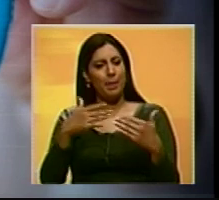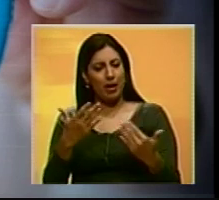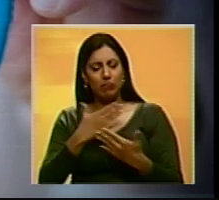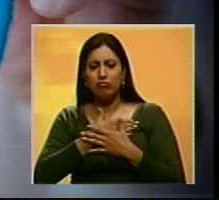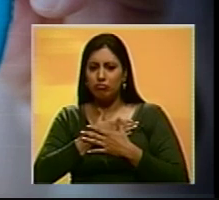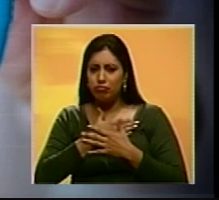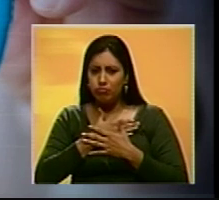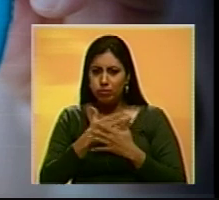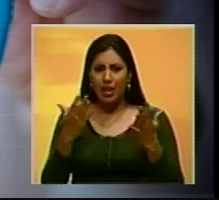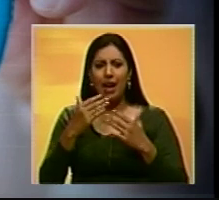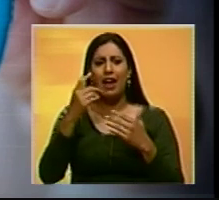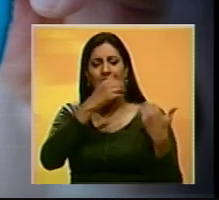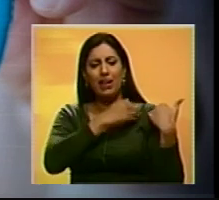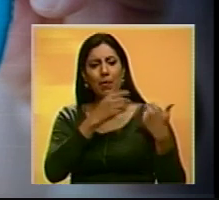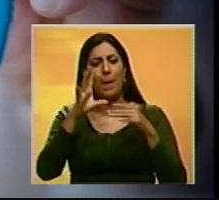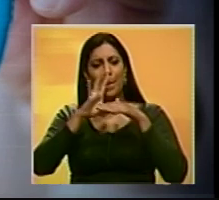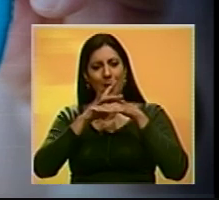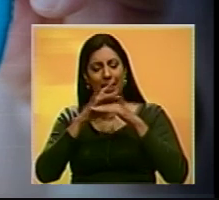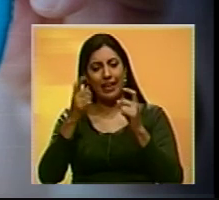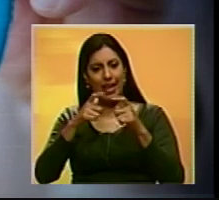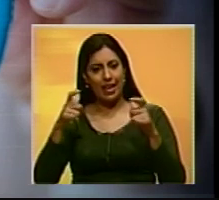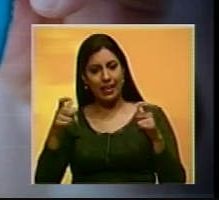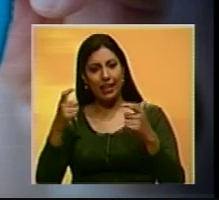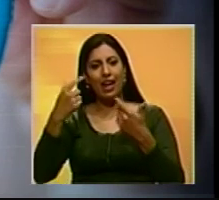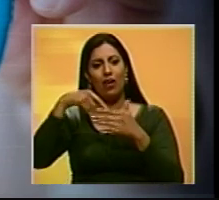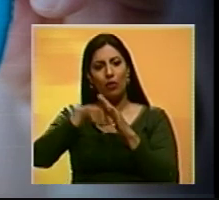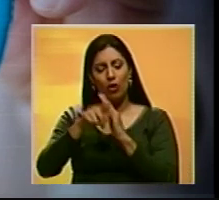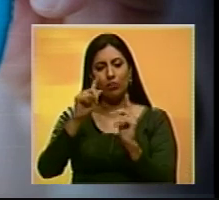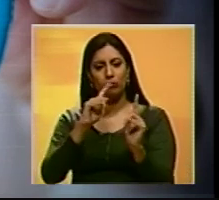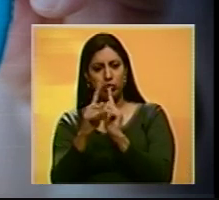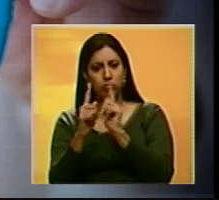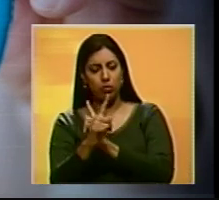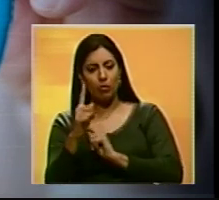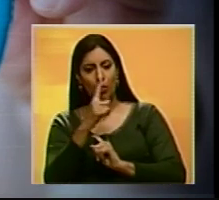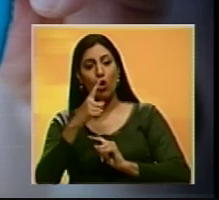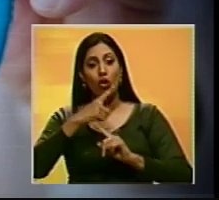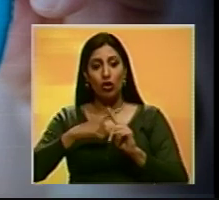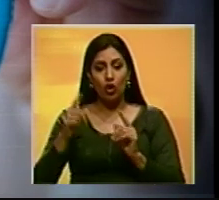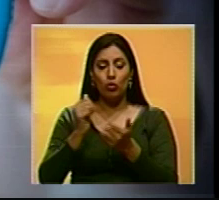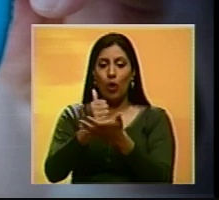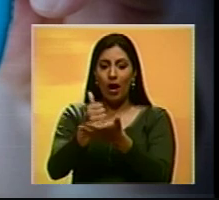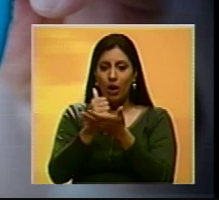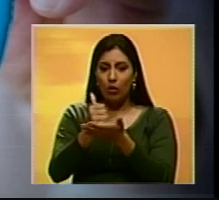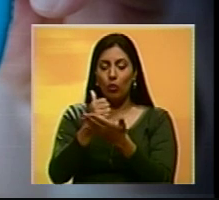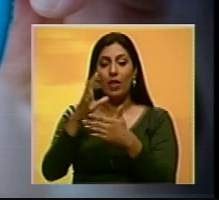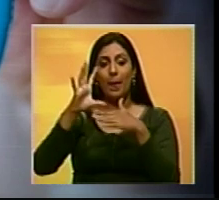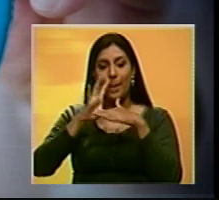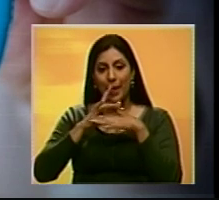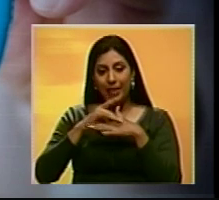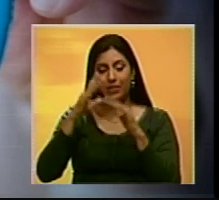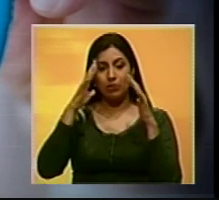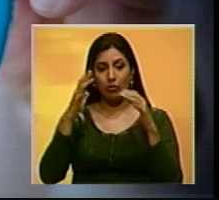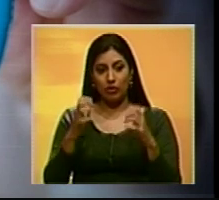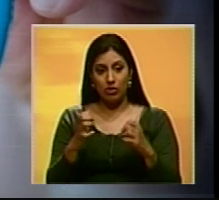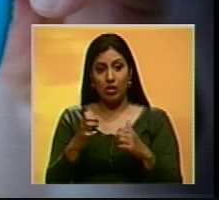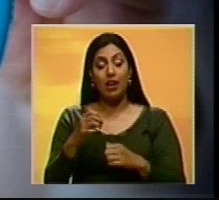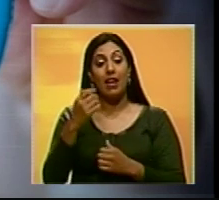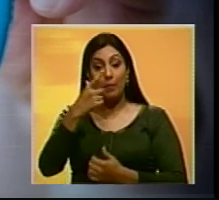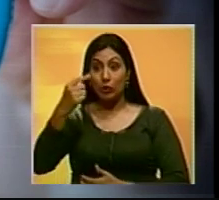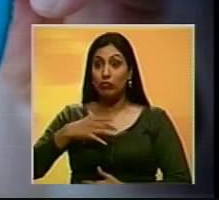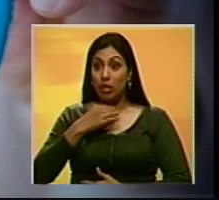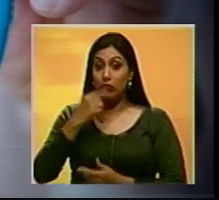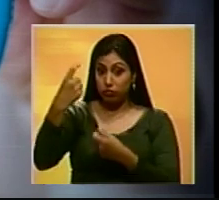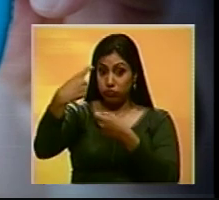están disponibles cargos para médicos generales en internado rotatorio y residencia asistencial en medicina interna. Los